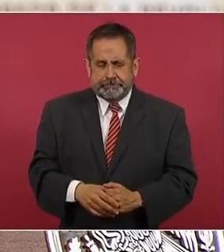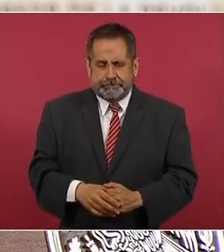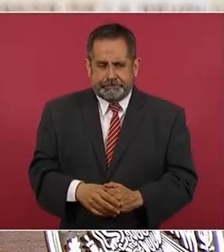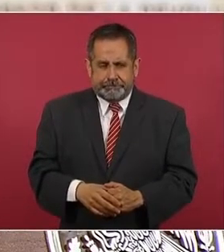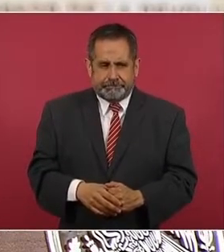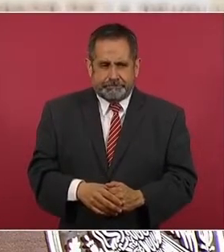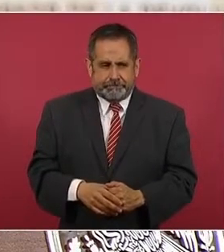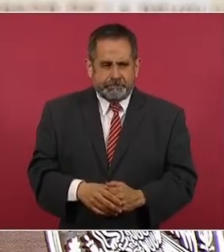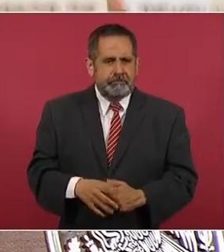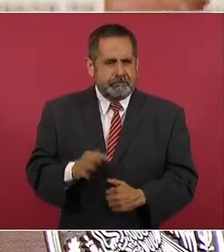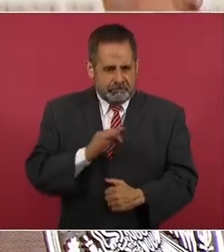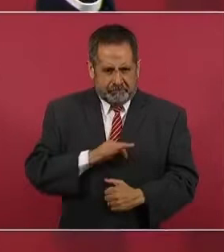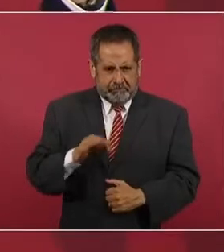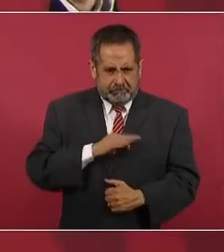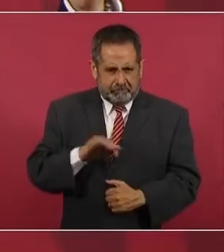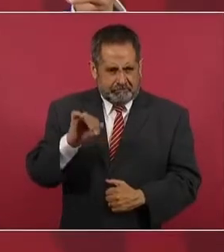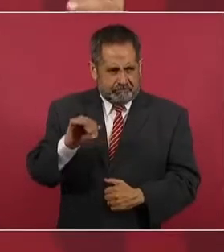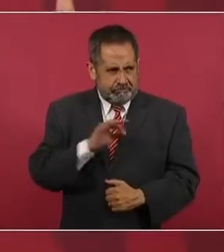Y sí se puede